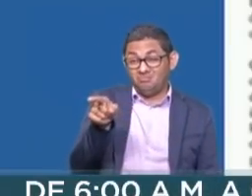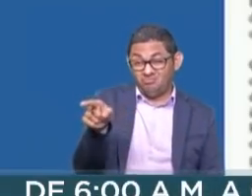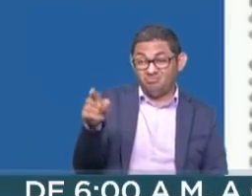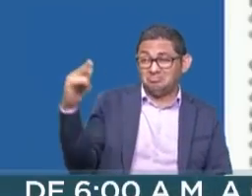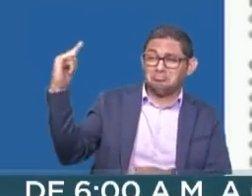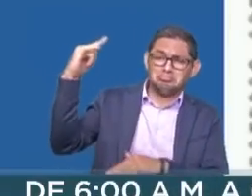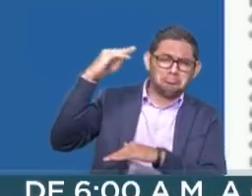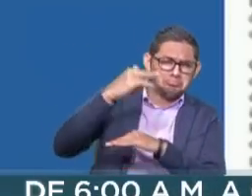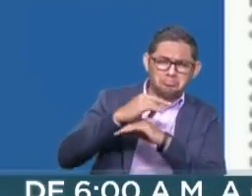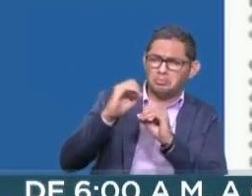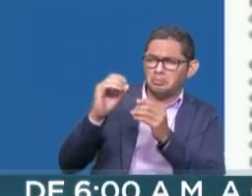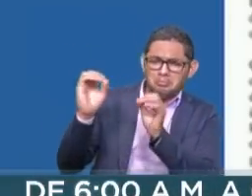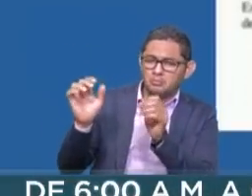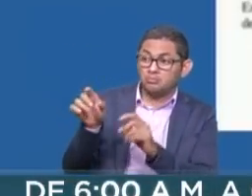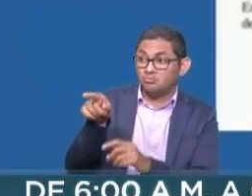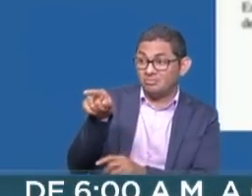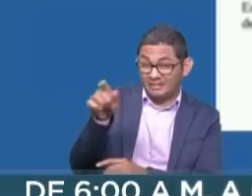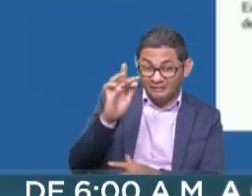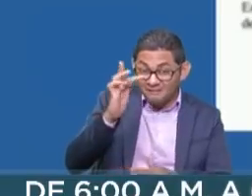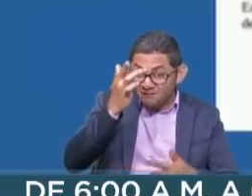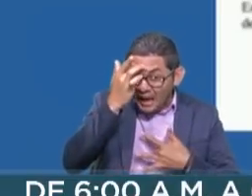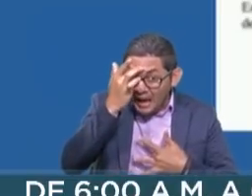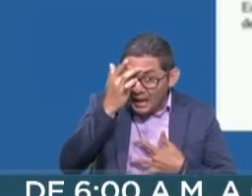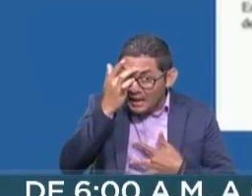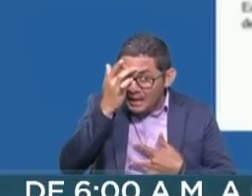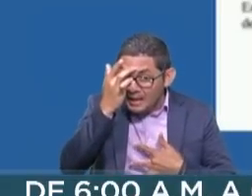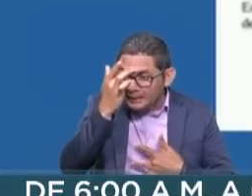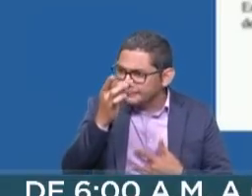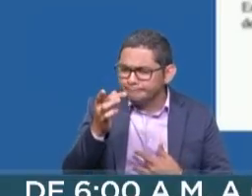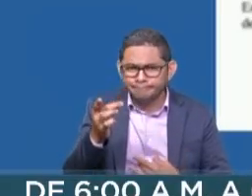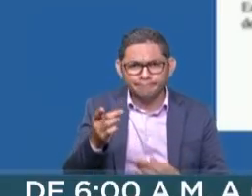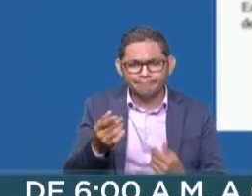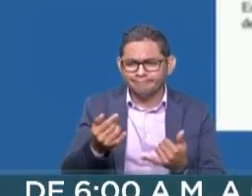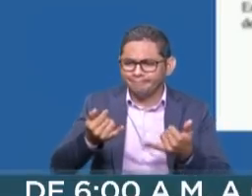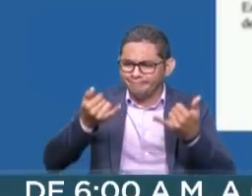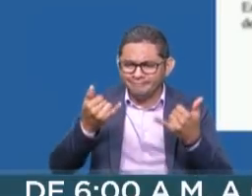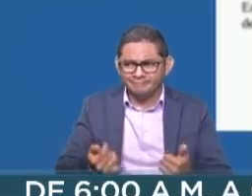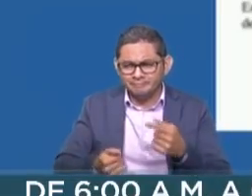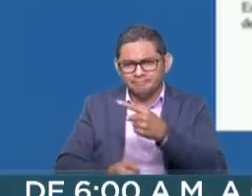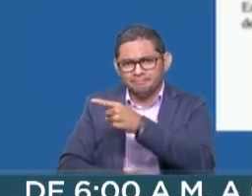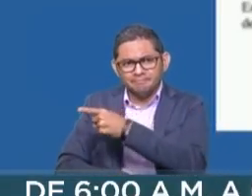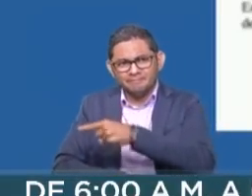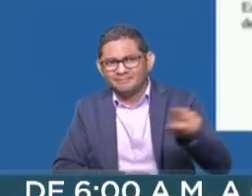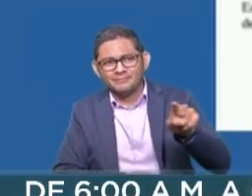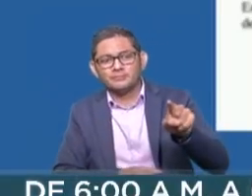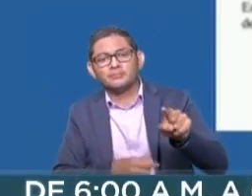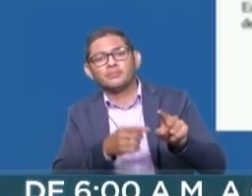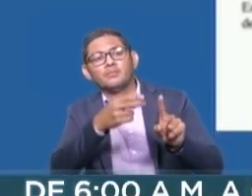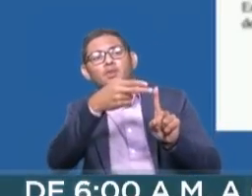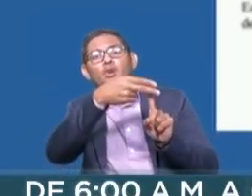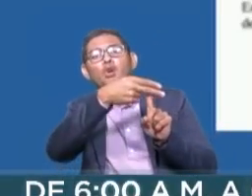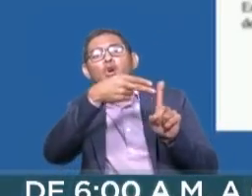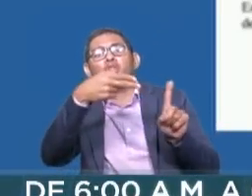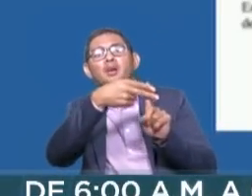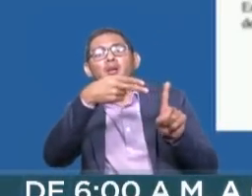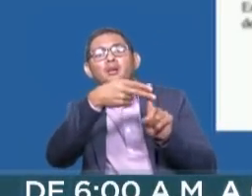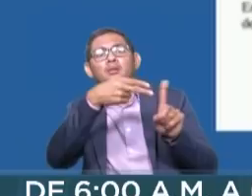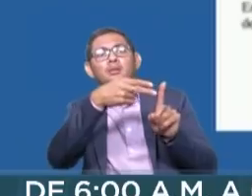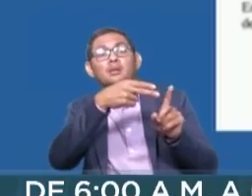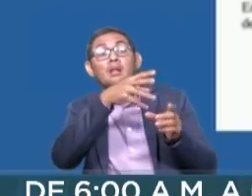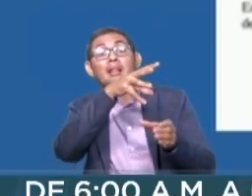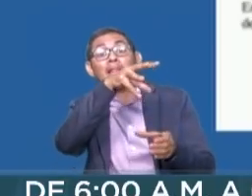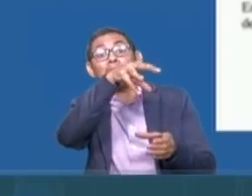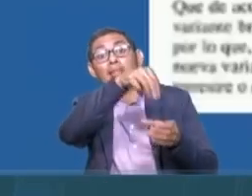positivo, deberá ingresar de manera inmediata a un hotel hospital para